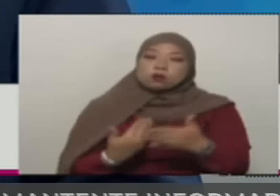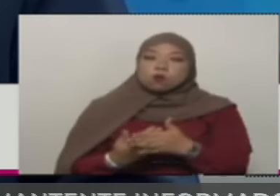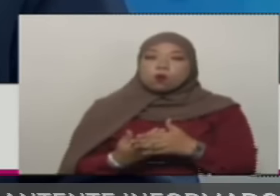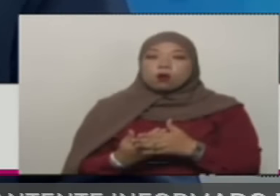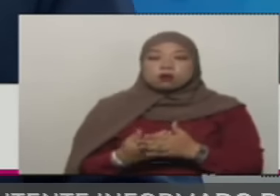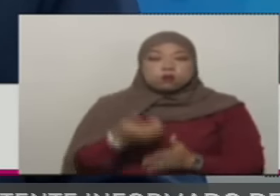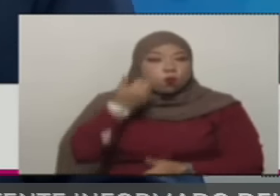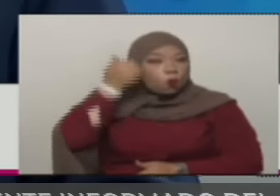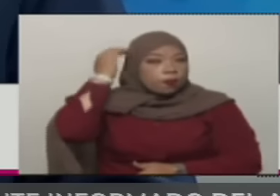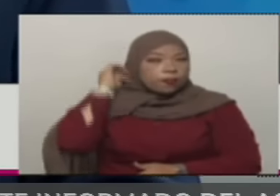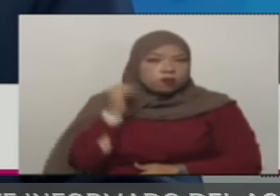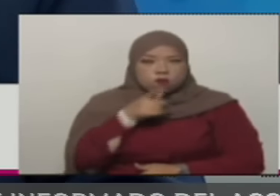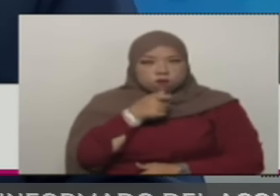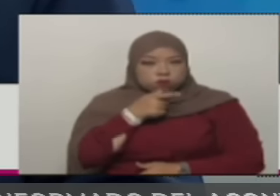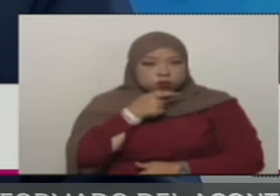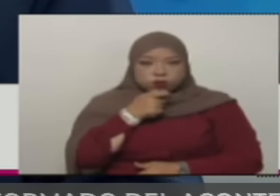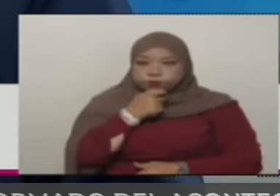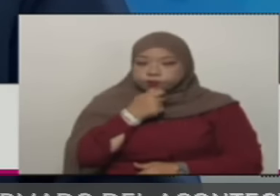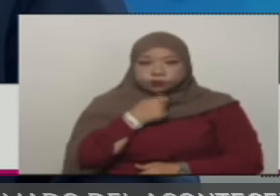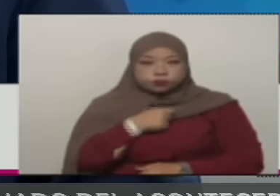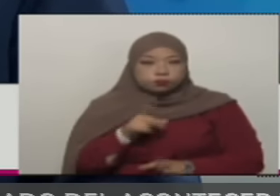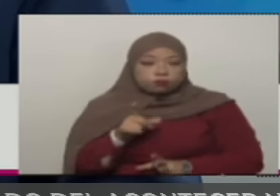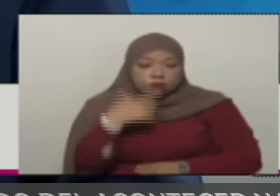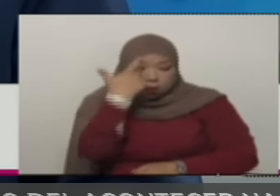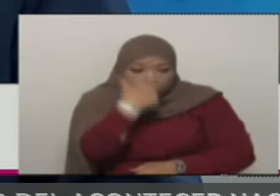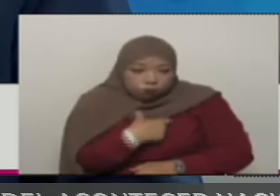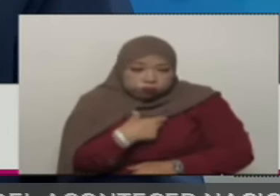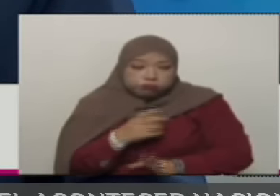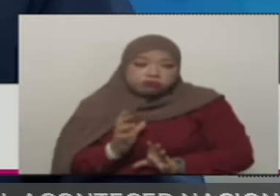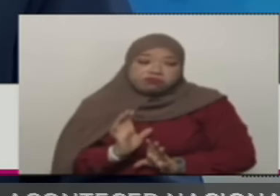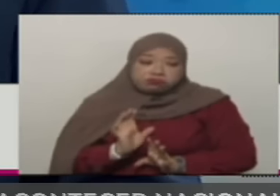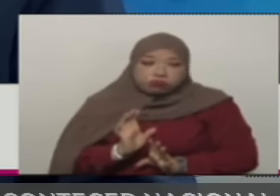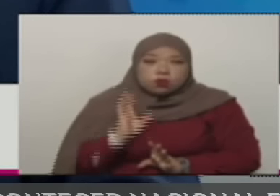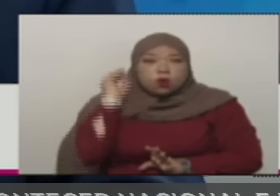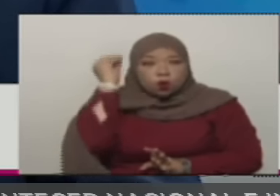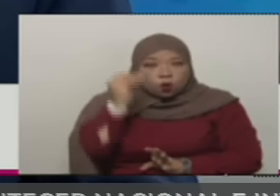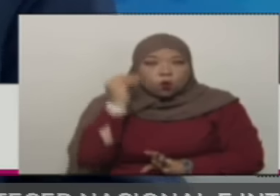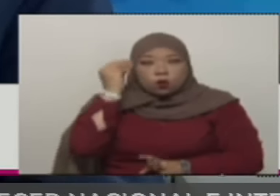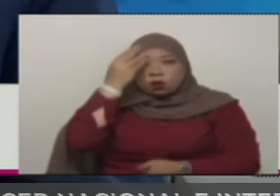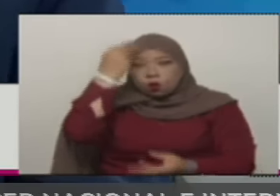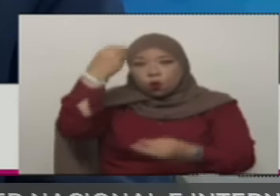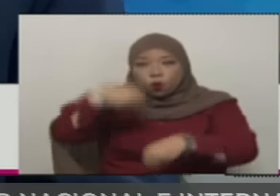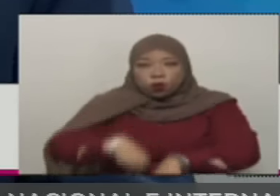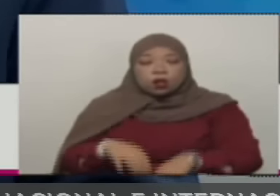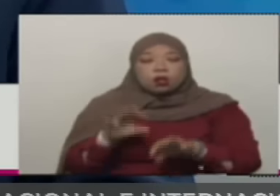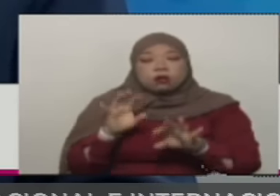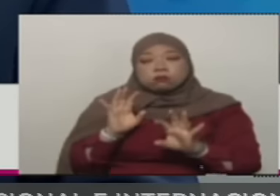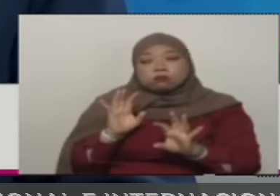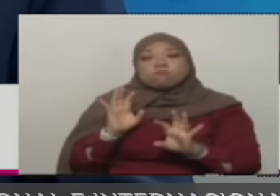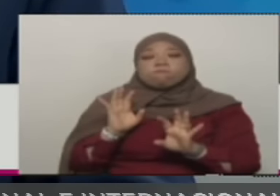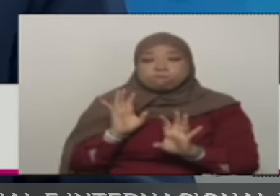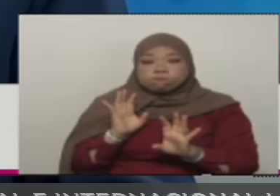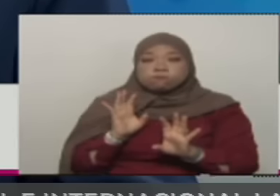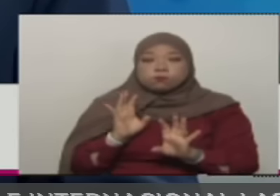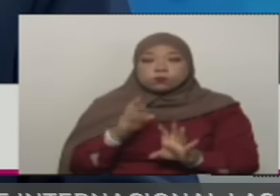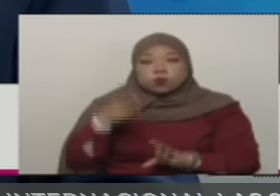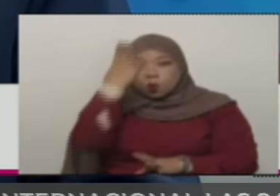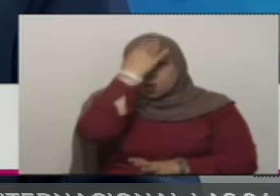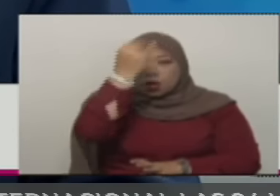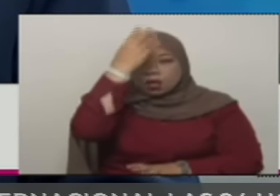Usted no me lo está preguntando, yo lo digo a título personal. Yo creo, estoy de acuerdo con la interpretación que dice que Edmundo González Urrutia